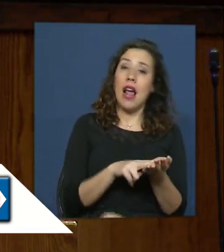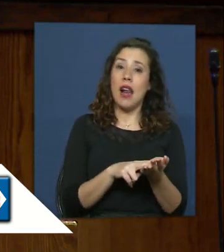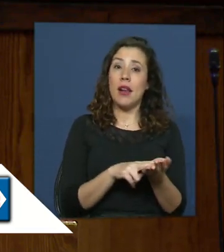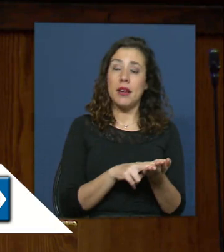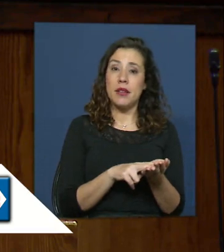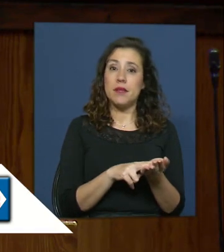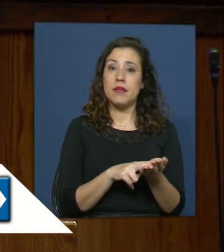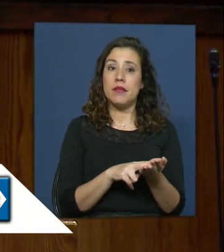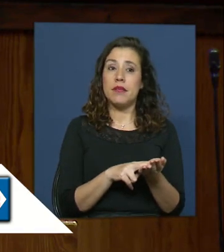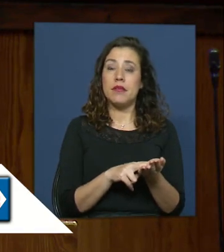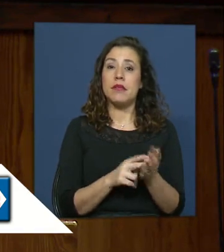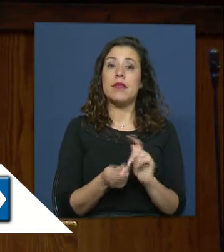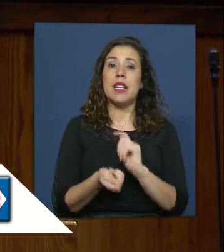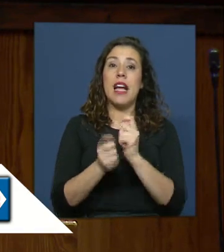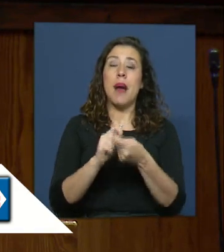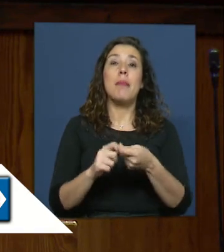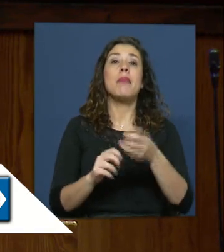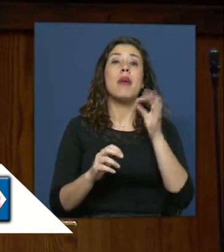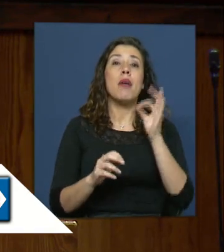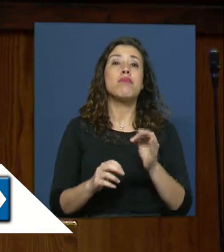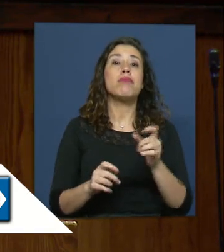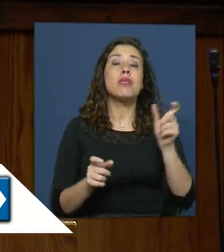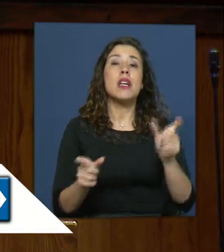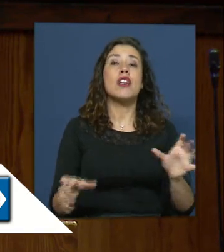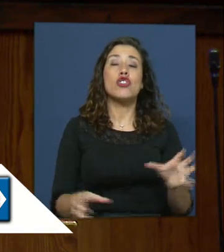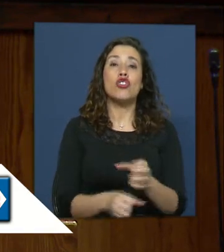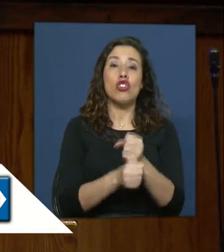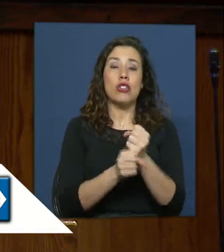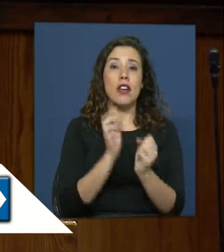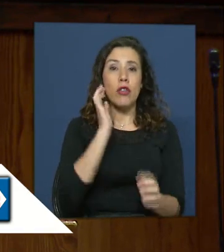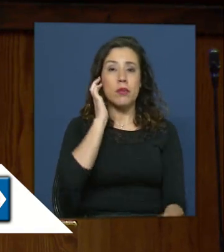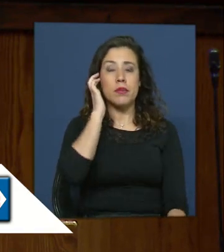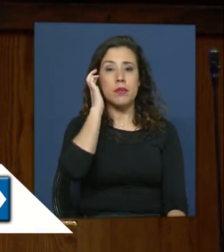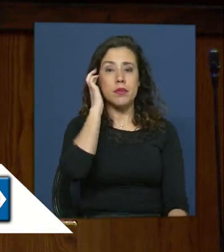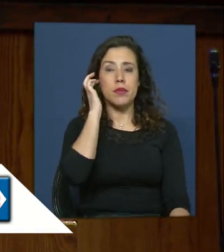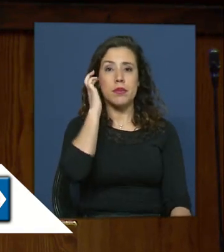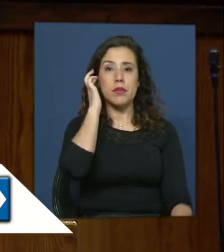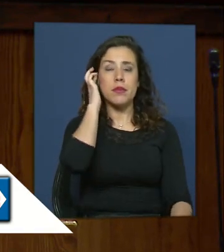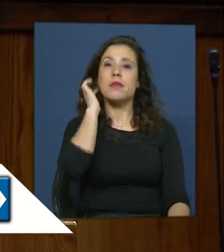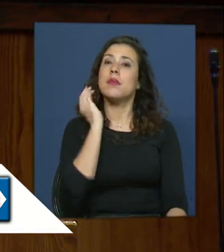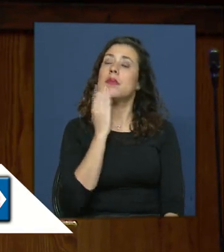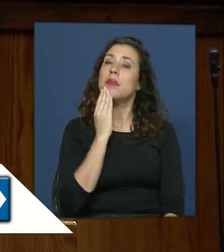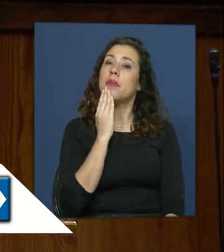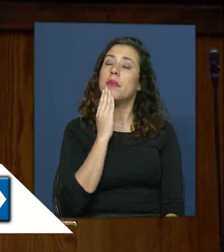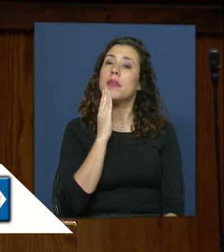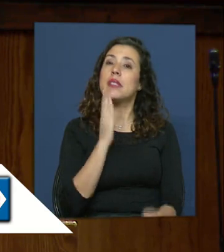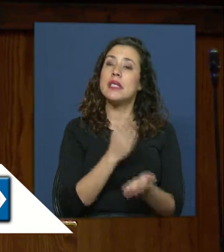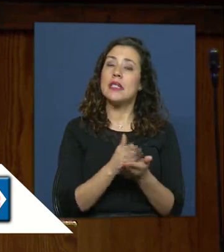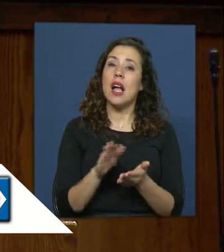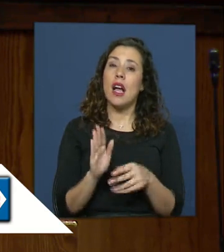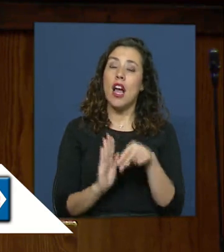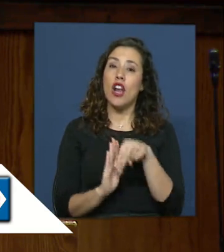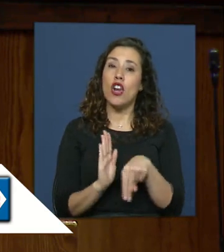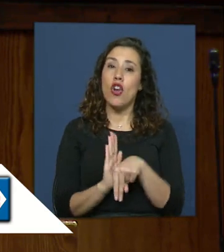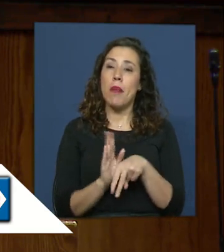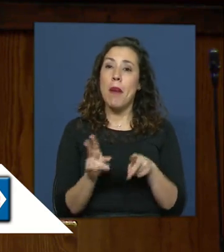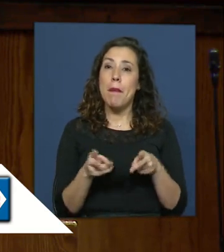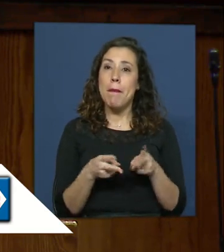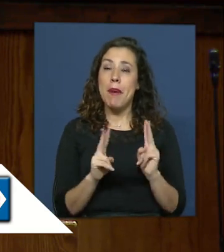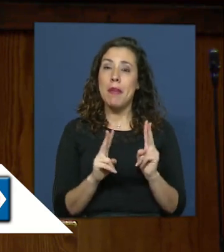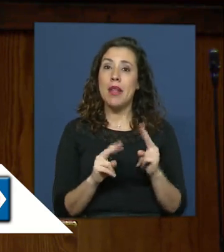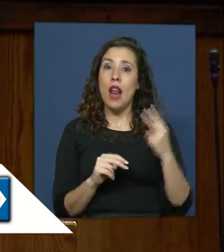la transferencia de la calidad de sostenedor. Además, se incluyen normas que permitirán a